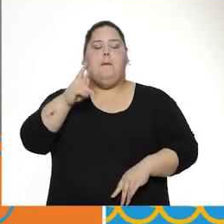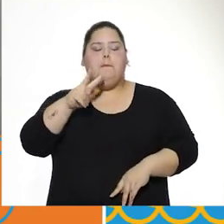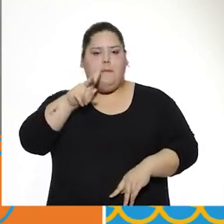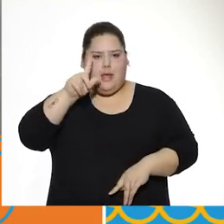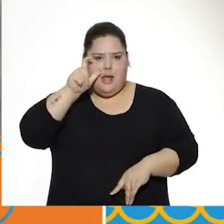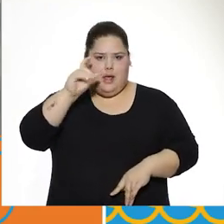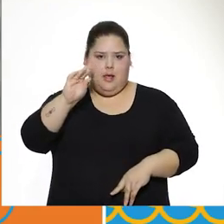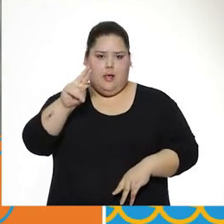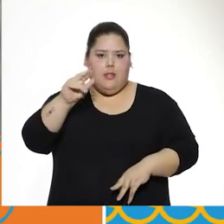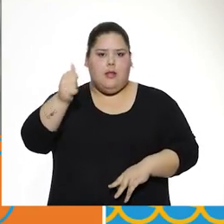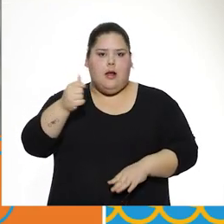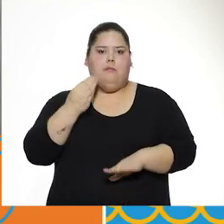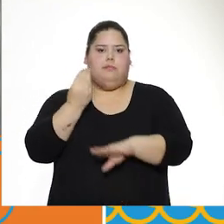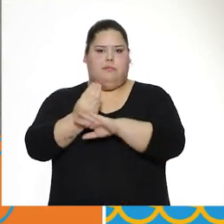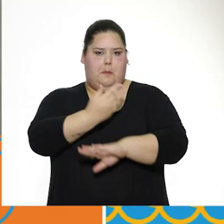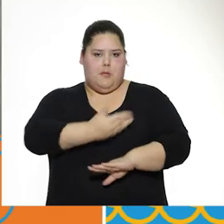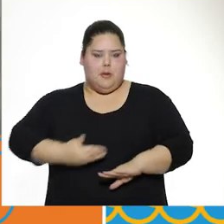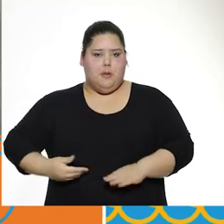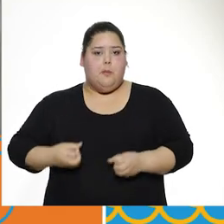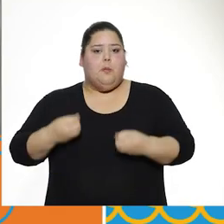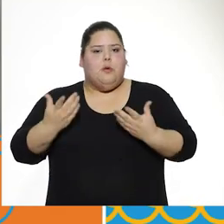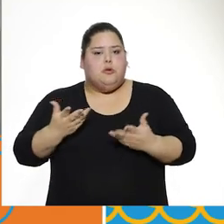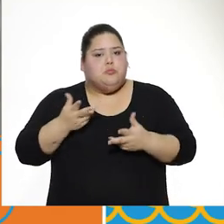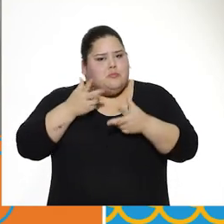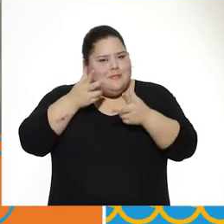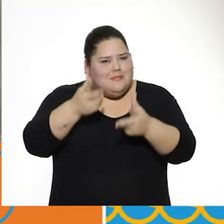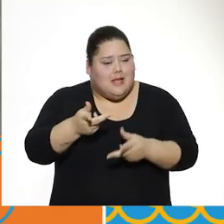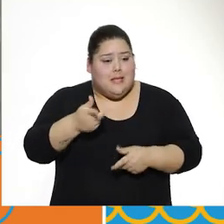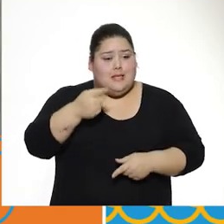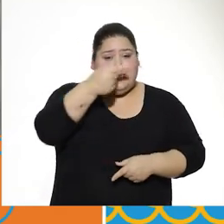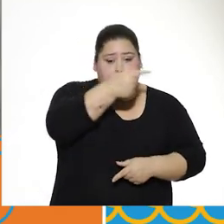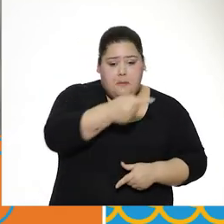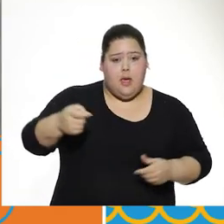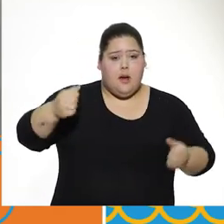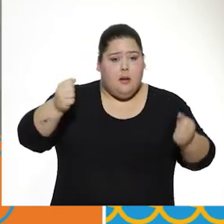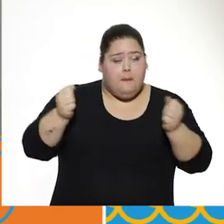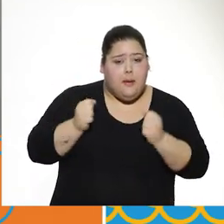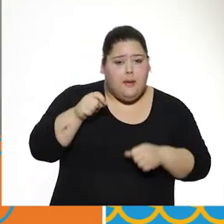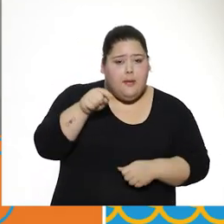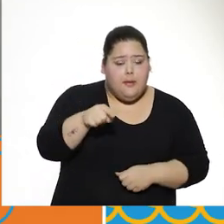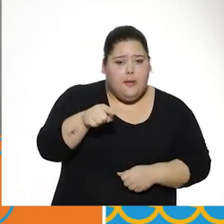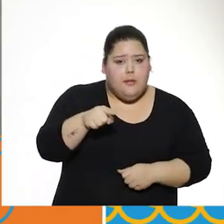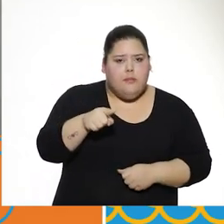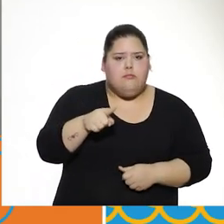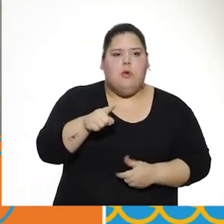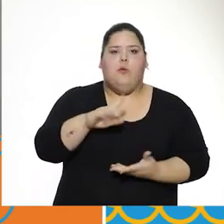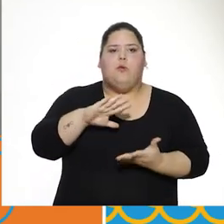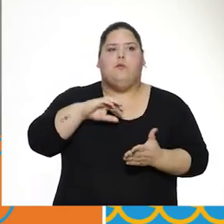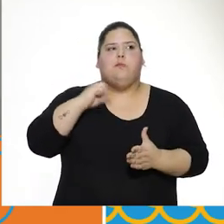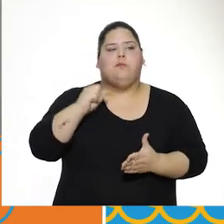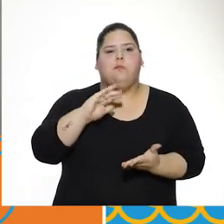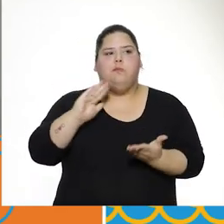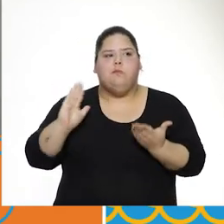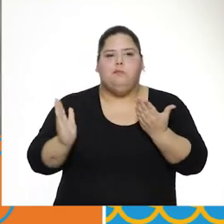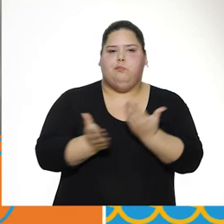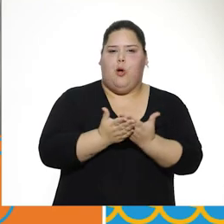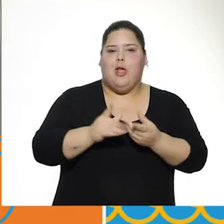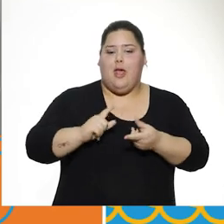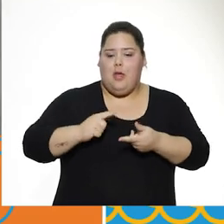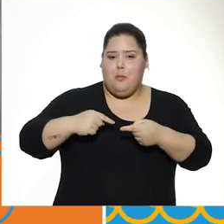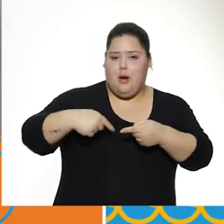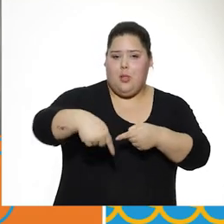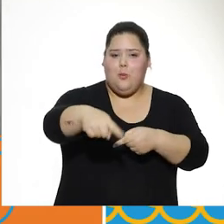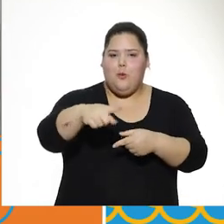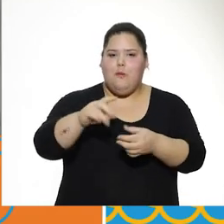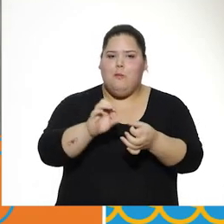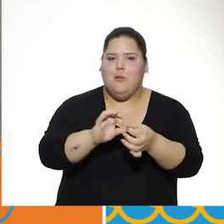como presidente. Por eso se dice que la semana de mayo sentó las bases para la